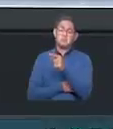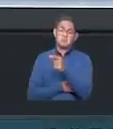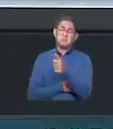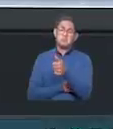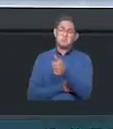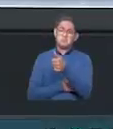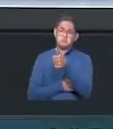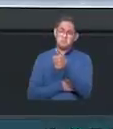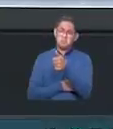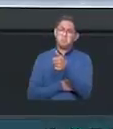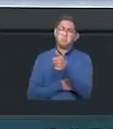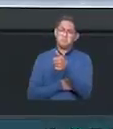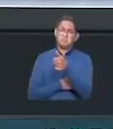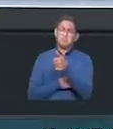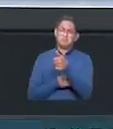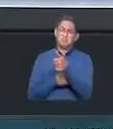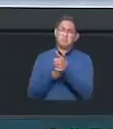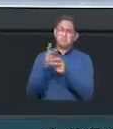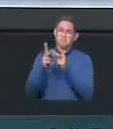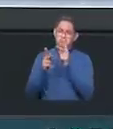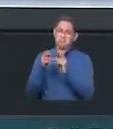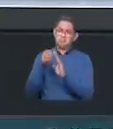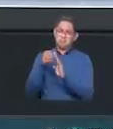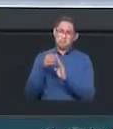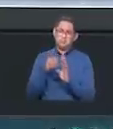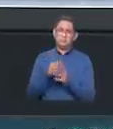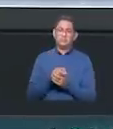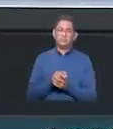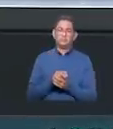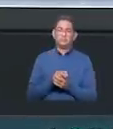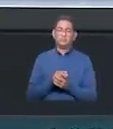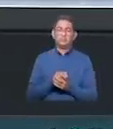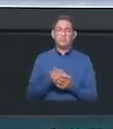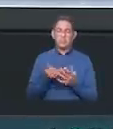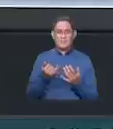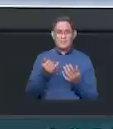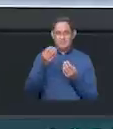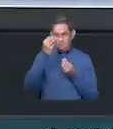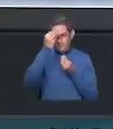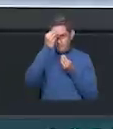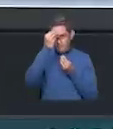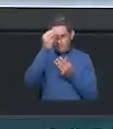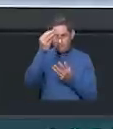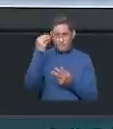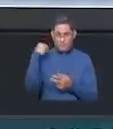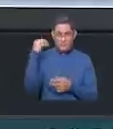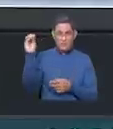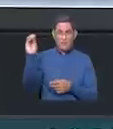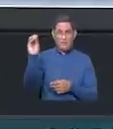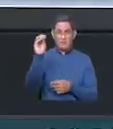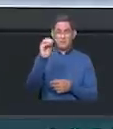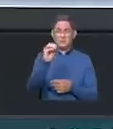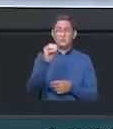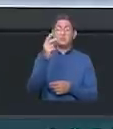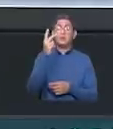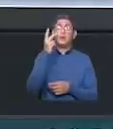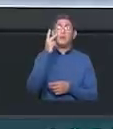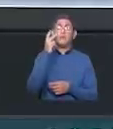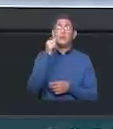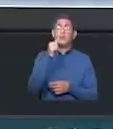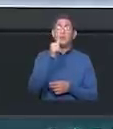y por ello en la tarde de hoy queremos anunciar que debido a la desaceleración